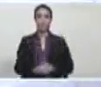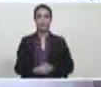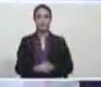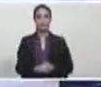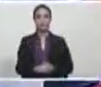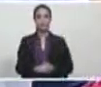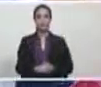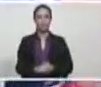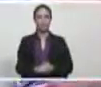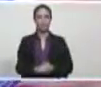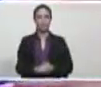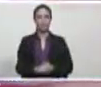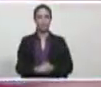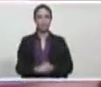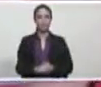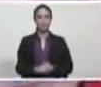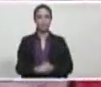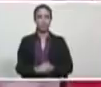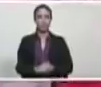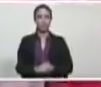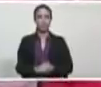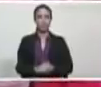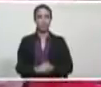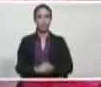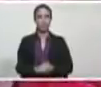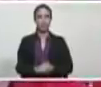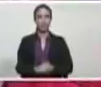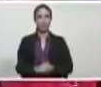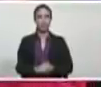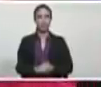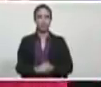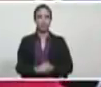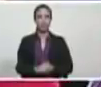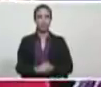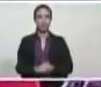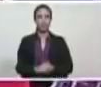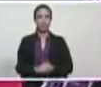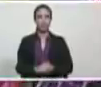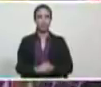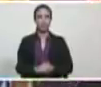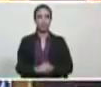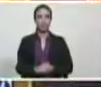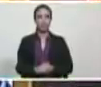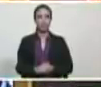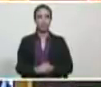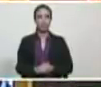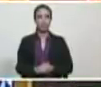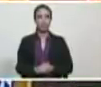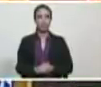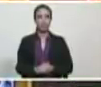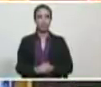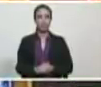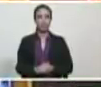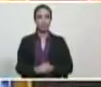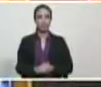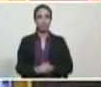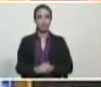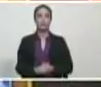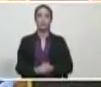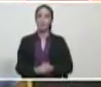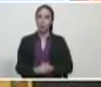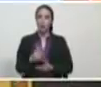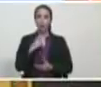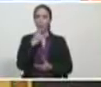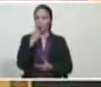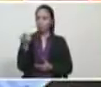la Asamblea Nacional Constituyente de la clase obrera, del pueblo. Tuvo una buena sesión